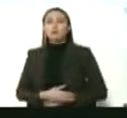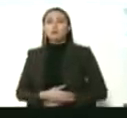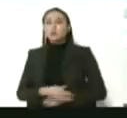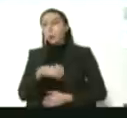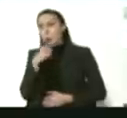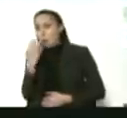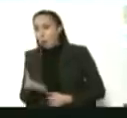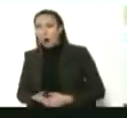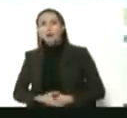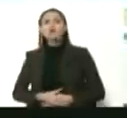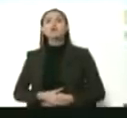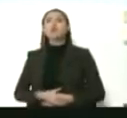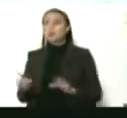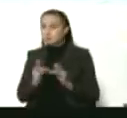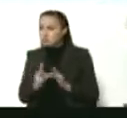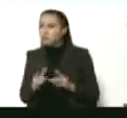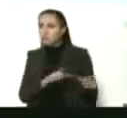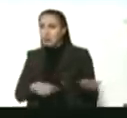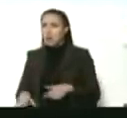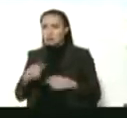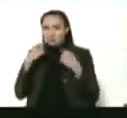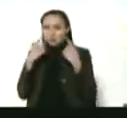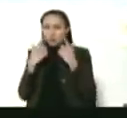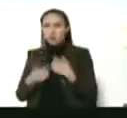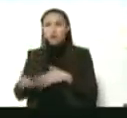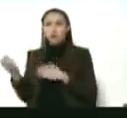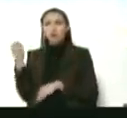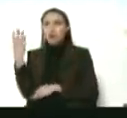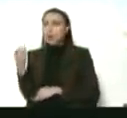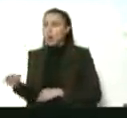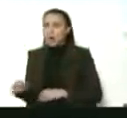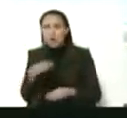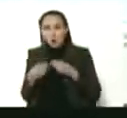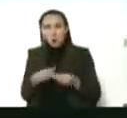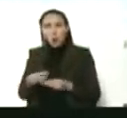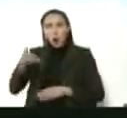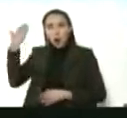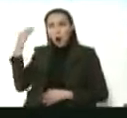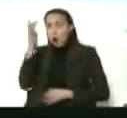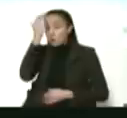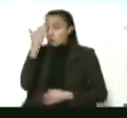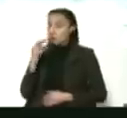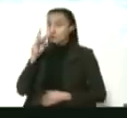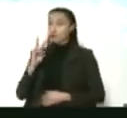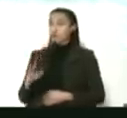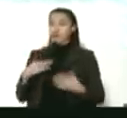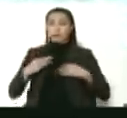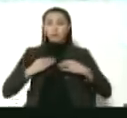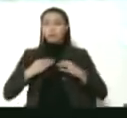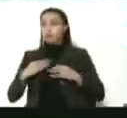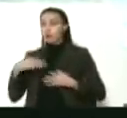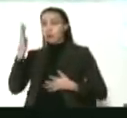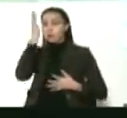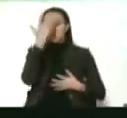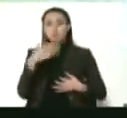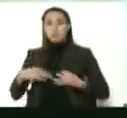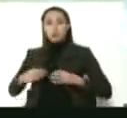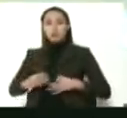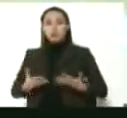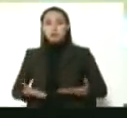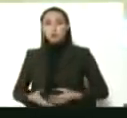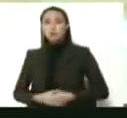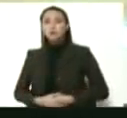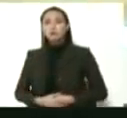Bueno, tengan listo el pase a Los Teques. La alcaldesa hizo tremendos carnavales el año pasado. Yo la vi disfrazada a la alcaldesa.